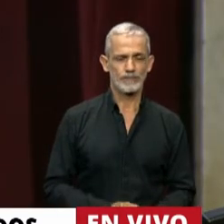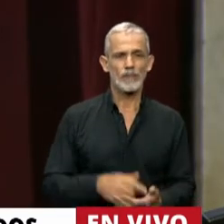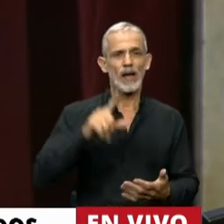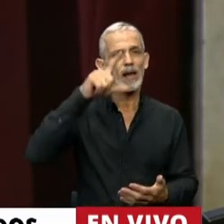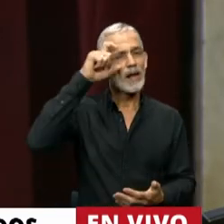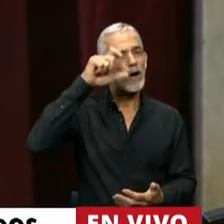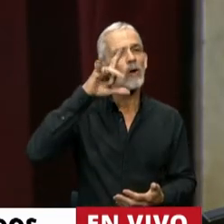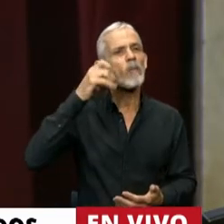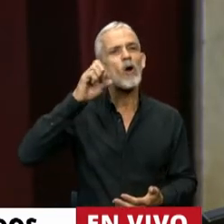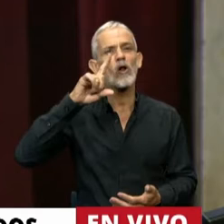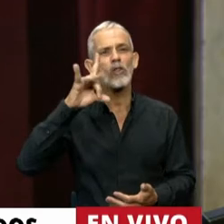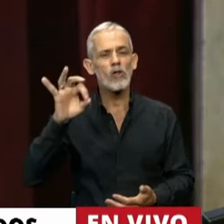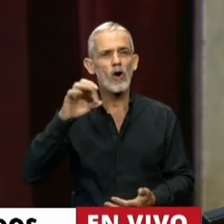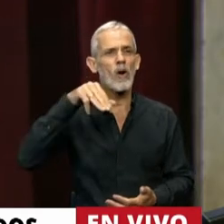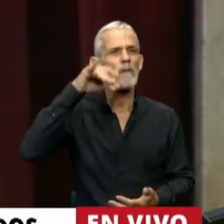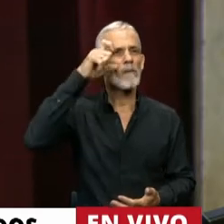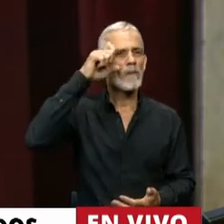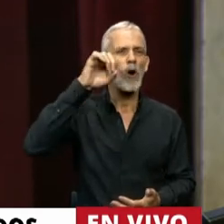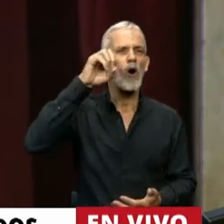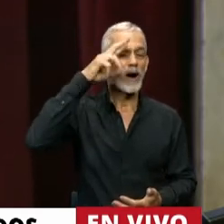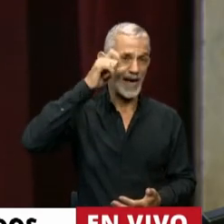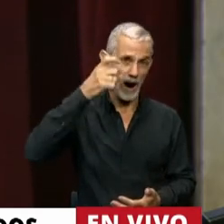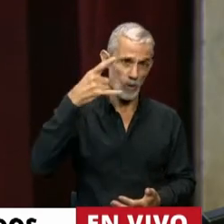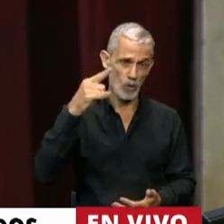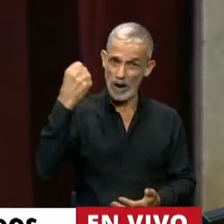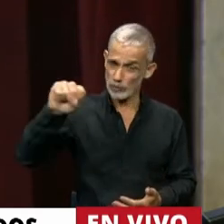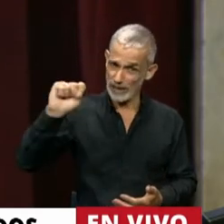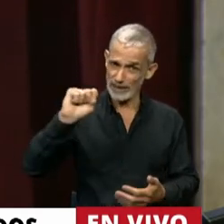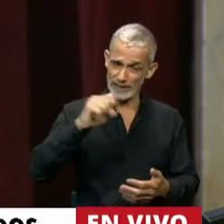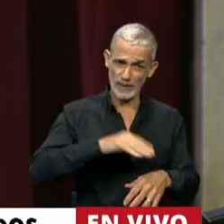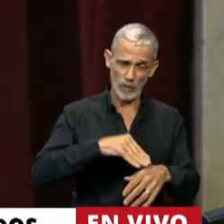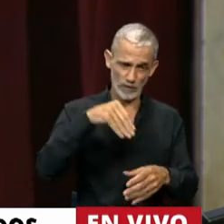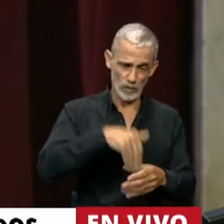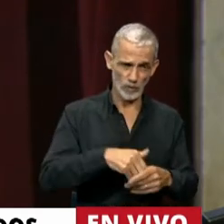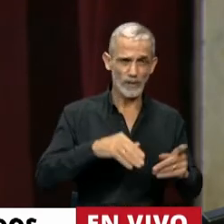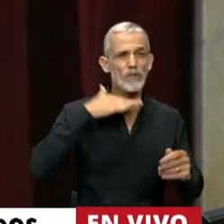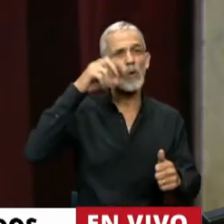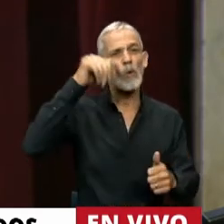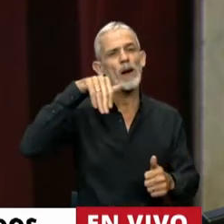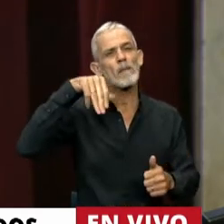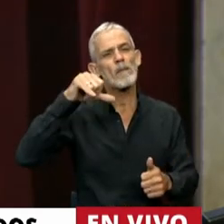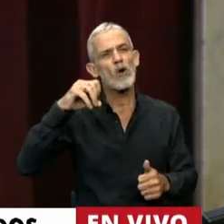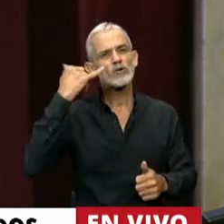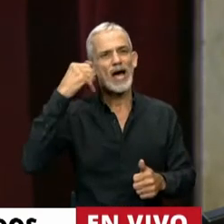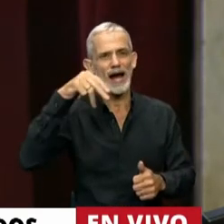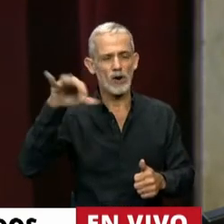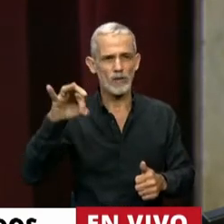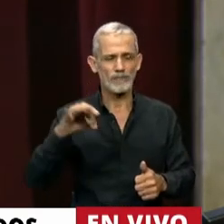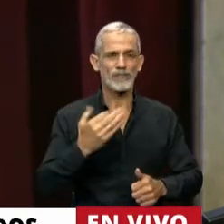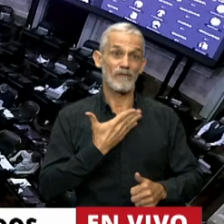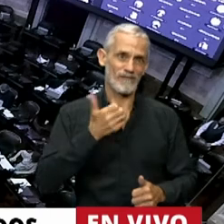Diputado Leopoldo Moró. Ausente a la hora de votar. Diputado Juan Moyano. Juan Facundo